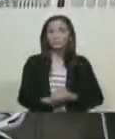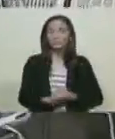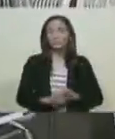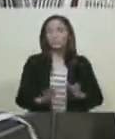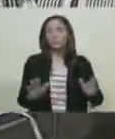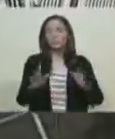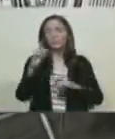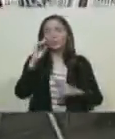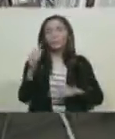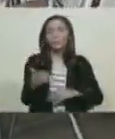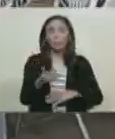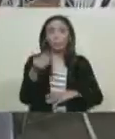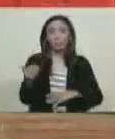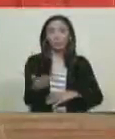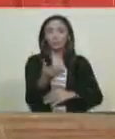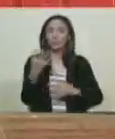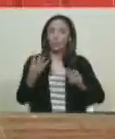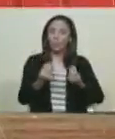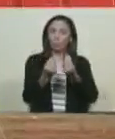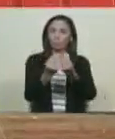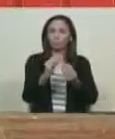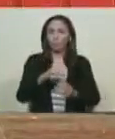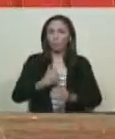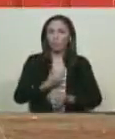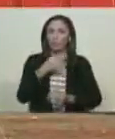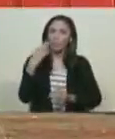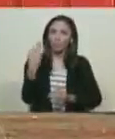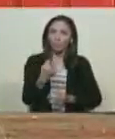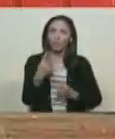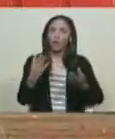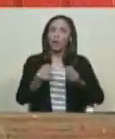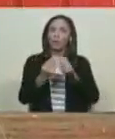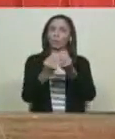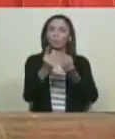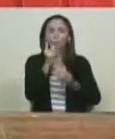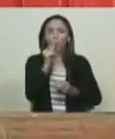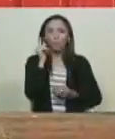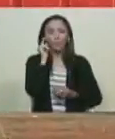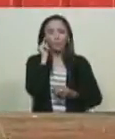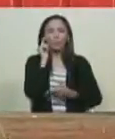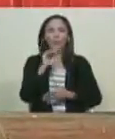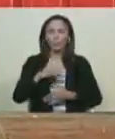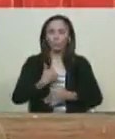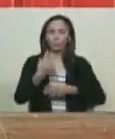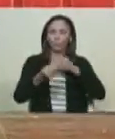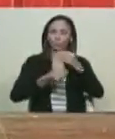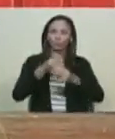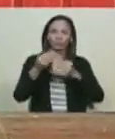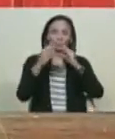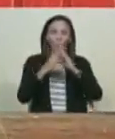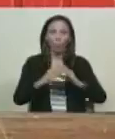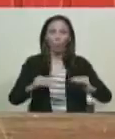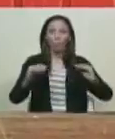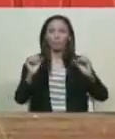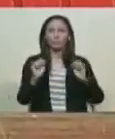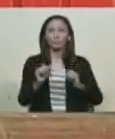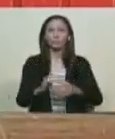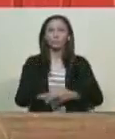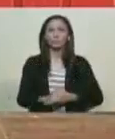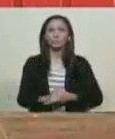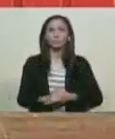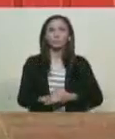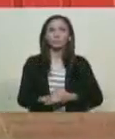fundamental. Solo juntos y juntas podemos hacerlo. Solo juntos podemos